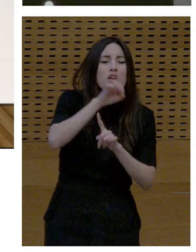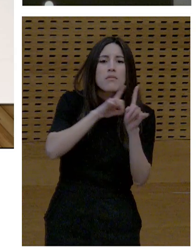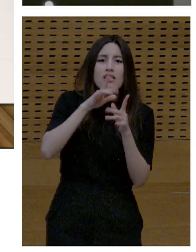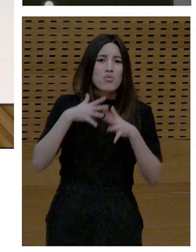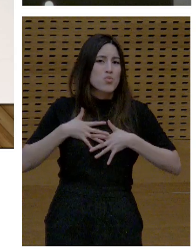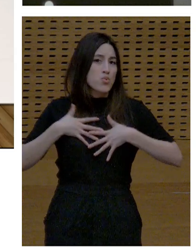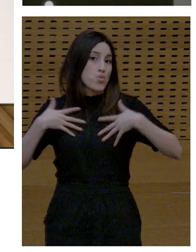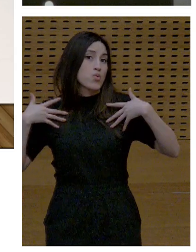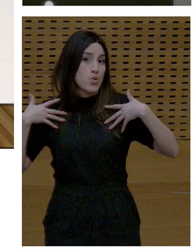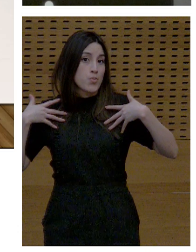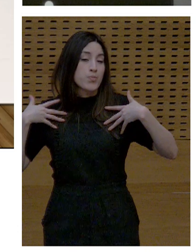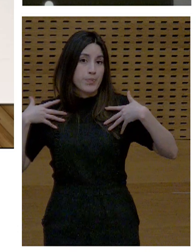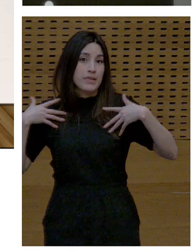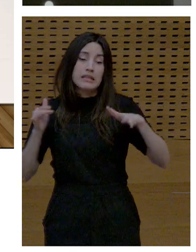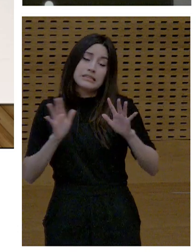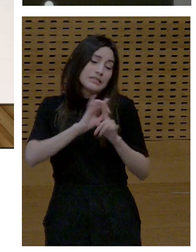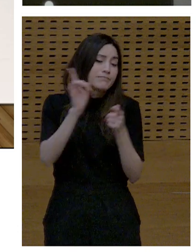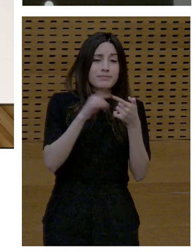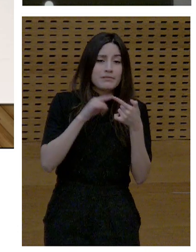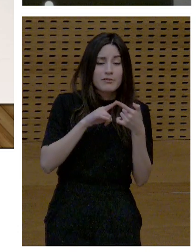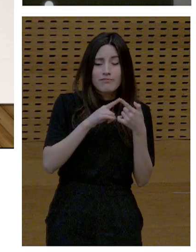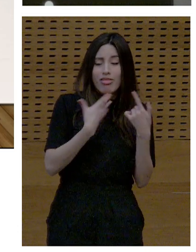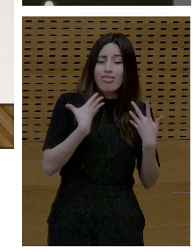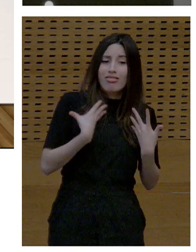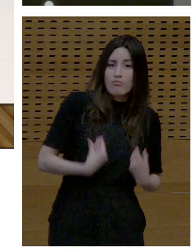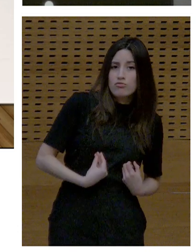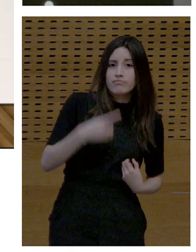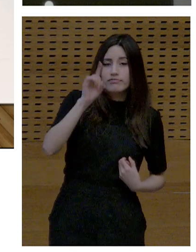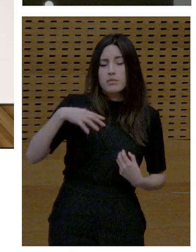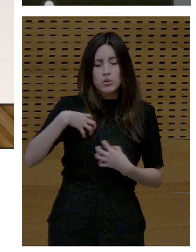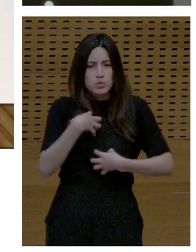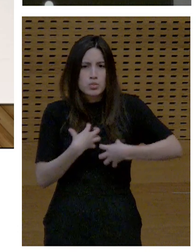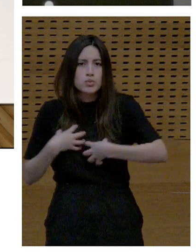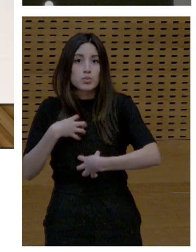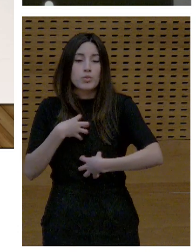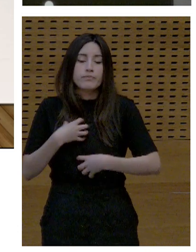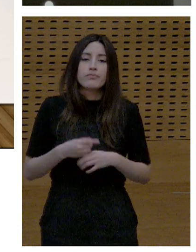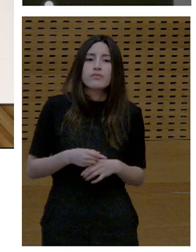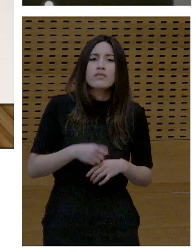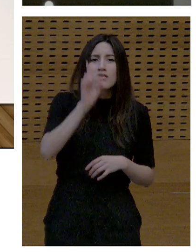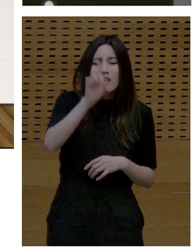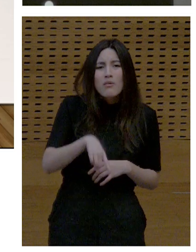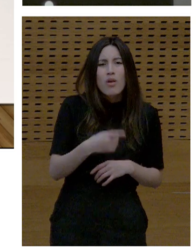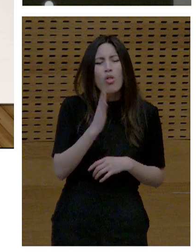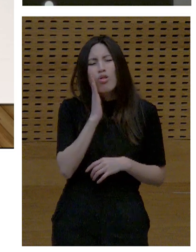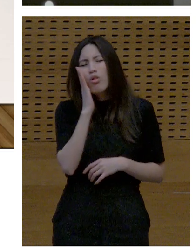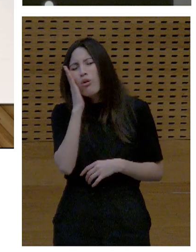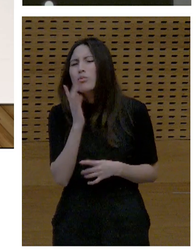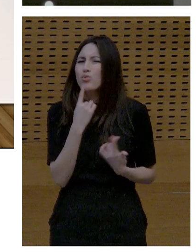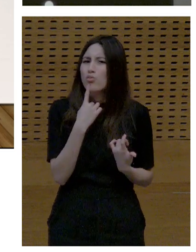todo en fases iniciales la depresión y la ansiedad. Los problemas de sueño muy frecuentes,